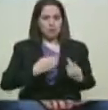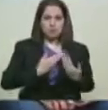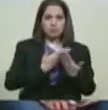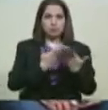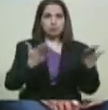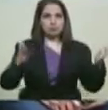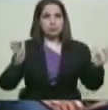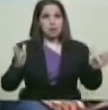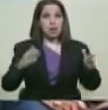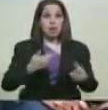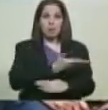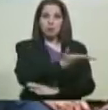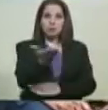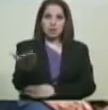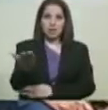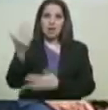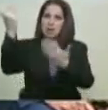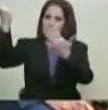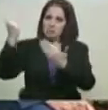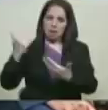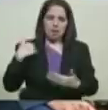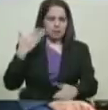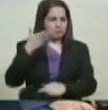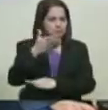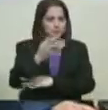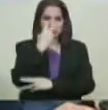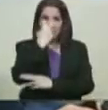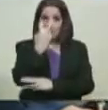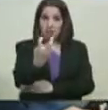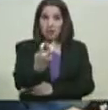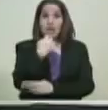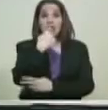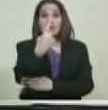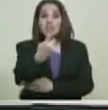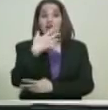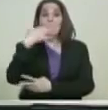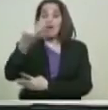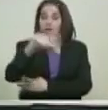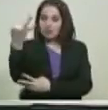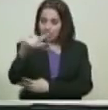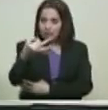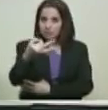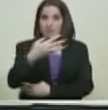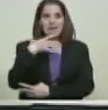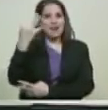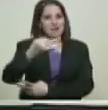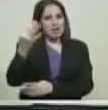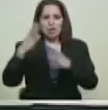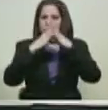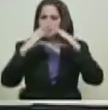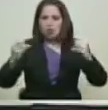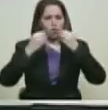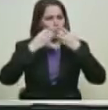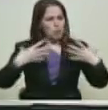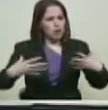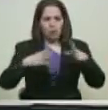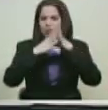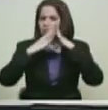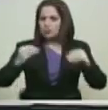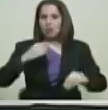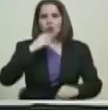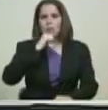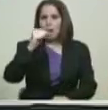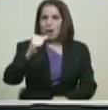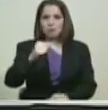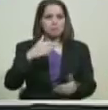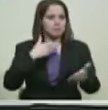para ustedes. Vayan a ver y después digan la verdad absoluta. Todo lo bueno y todo lo malo. Venezuela está